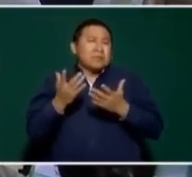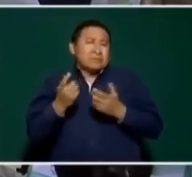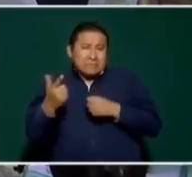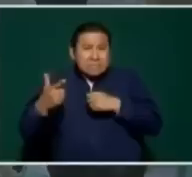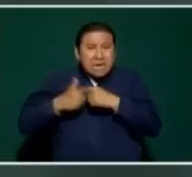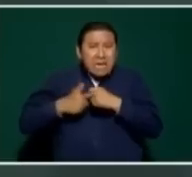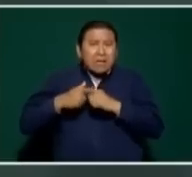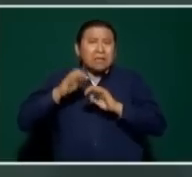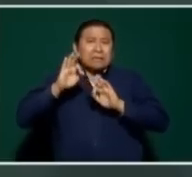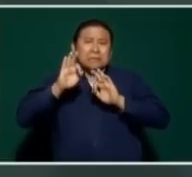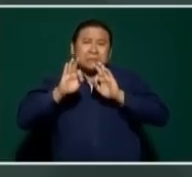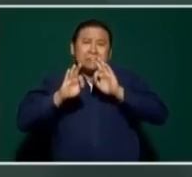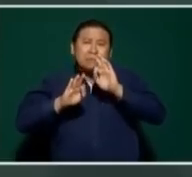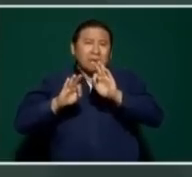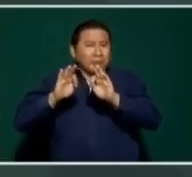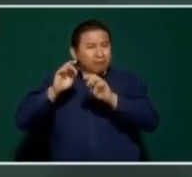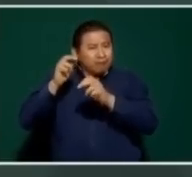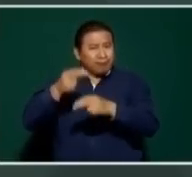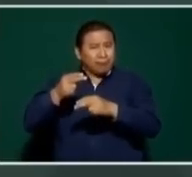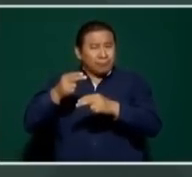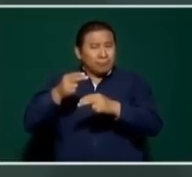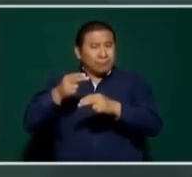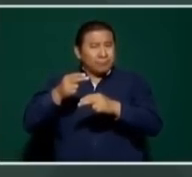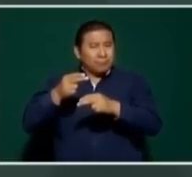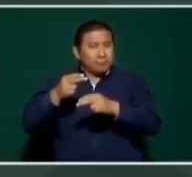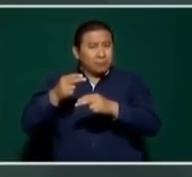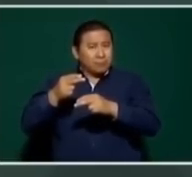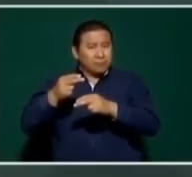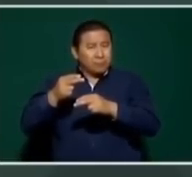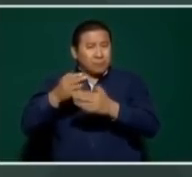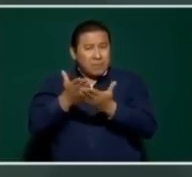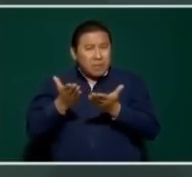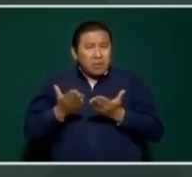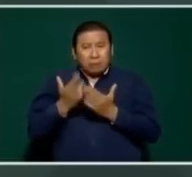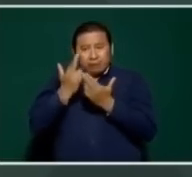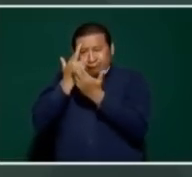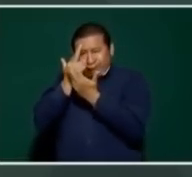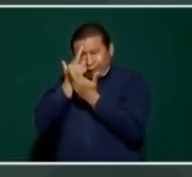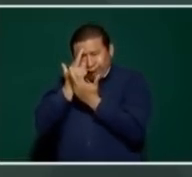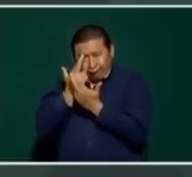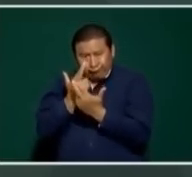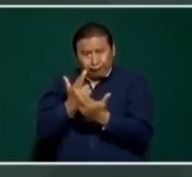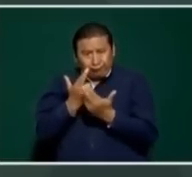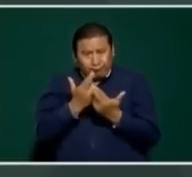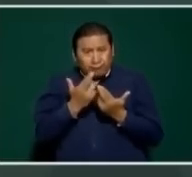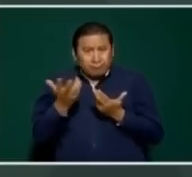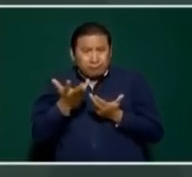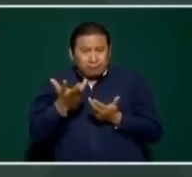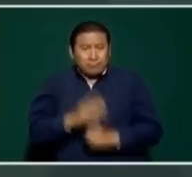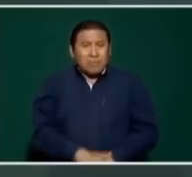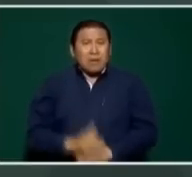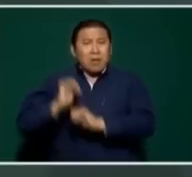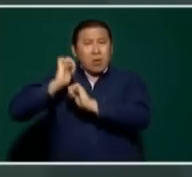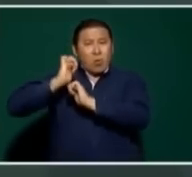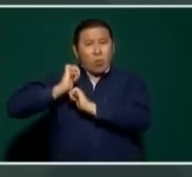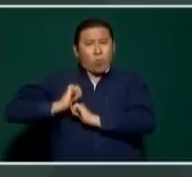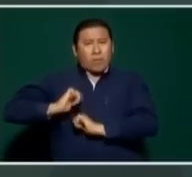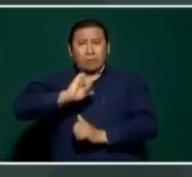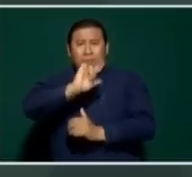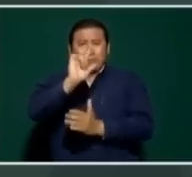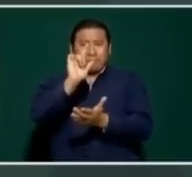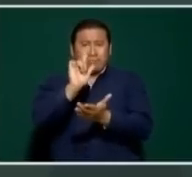que se atendía el asunto, y nosotros pues somos respetuosos de lo que hacen las autoridades